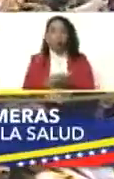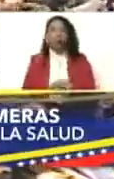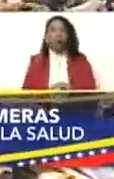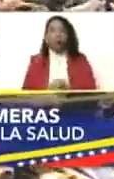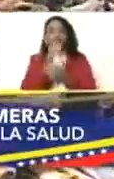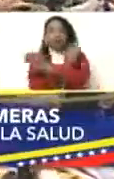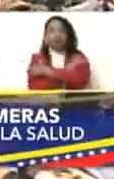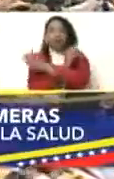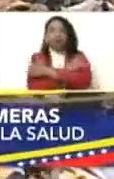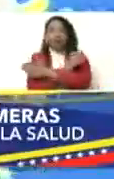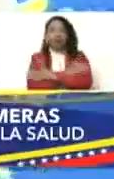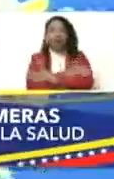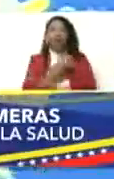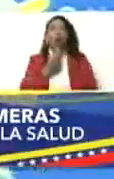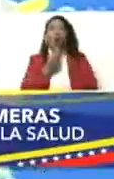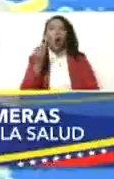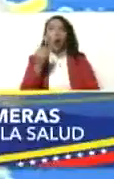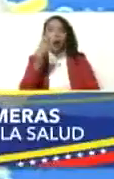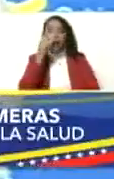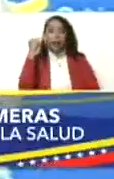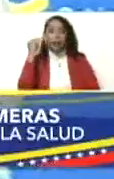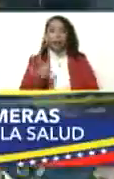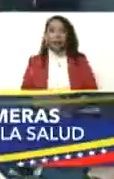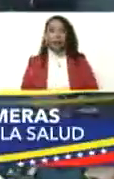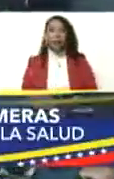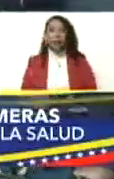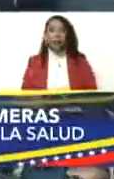Felicidades, muchachos y muchachas.